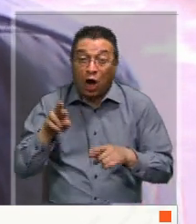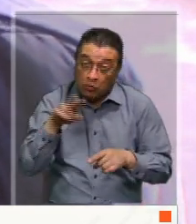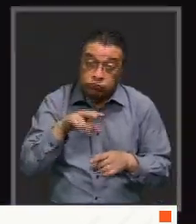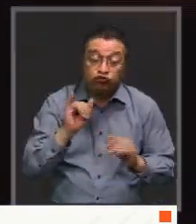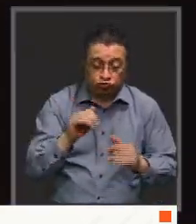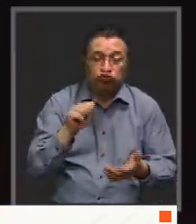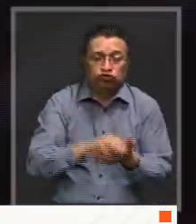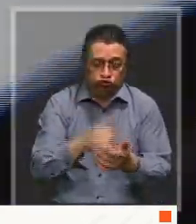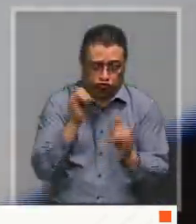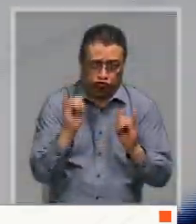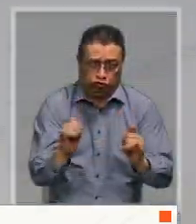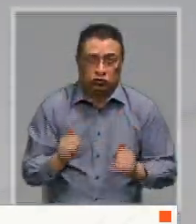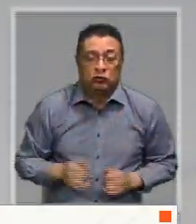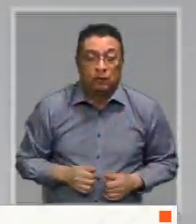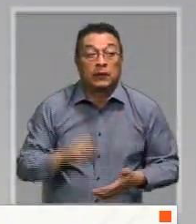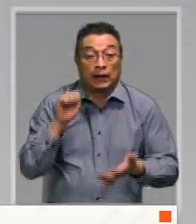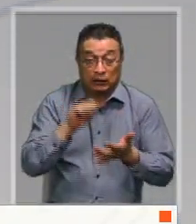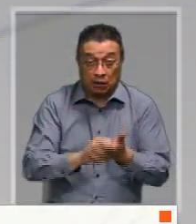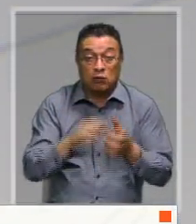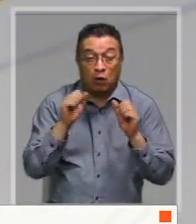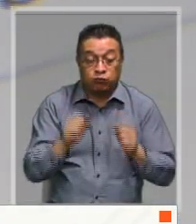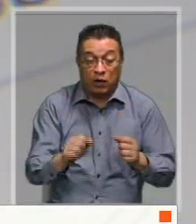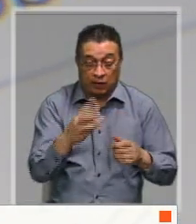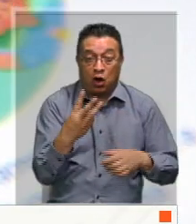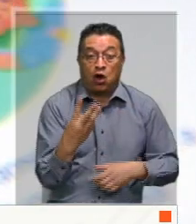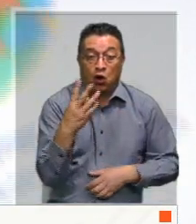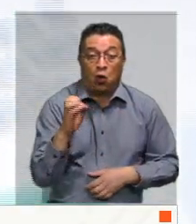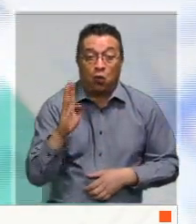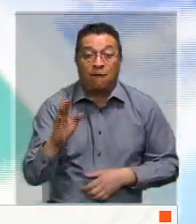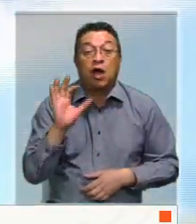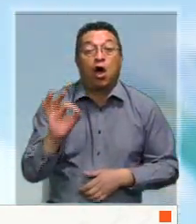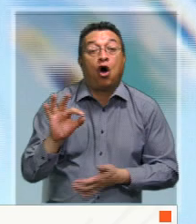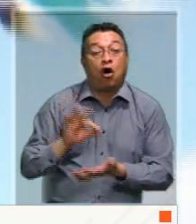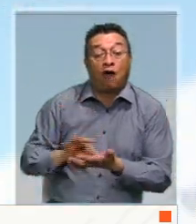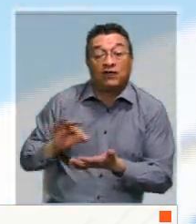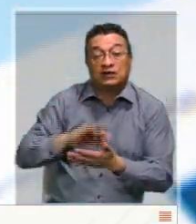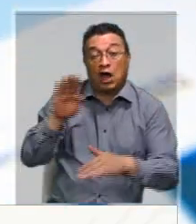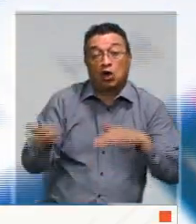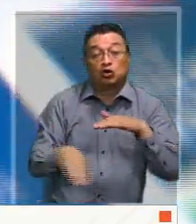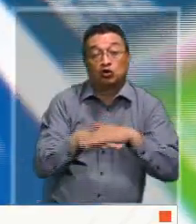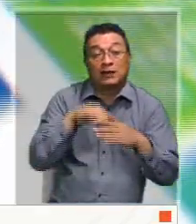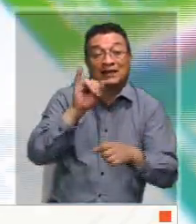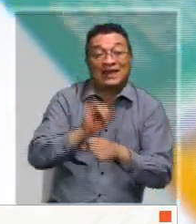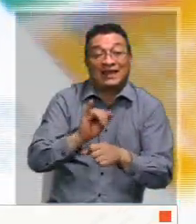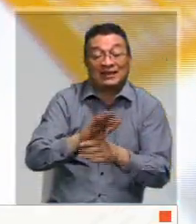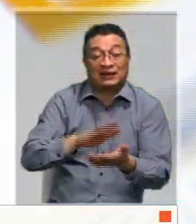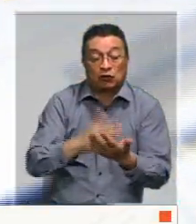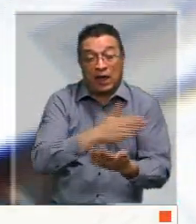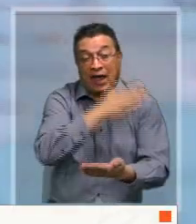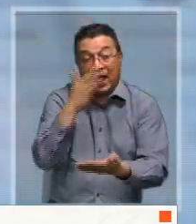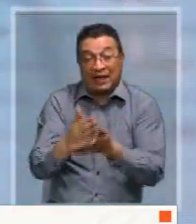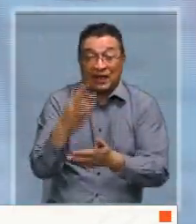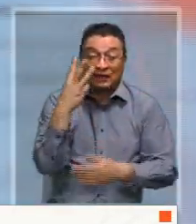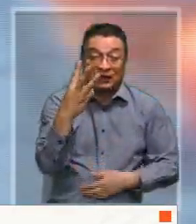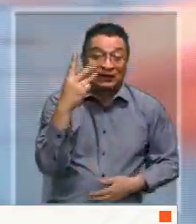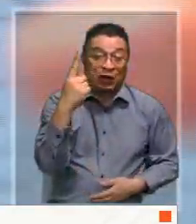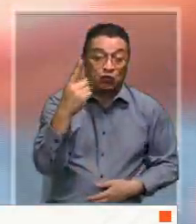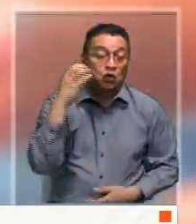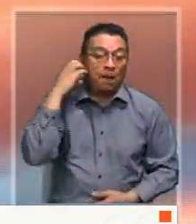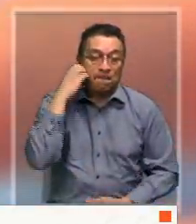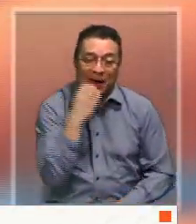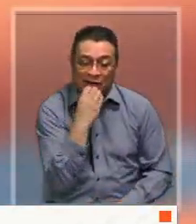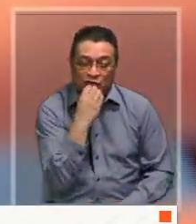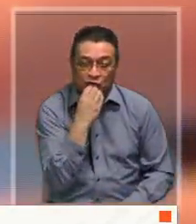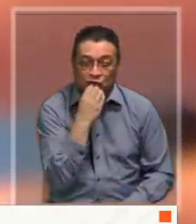hacer nuevamente. El reclamo lo puede hacer en la página web o en las oficinas de la Superintendencia de Salud hasta el 31 de mayo, mismo plazo que